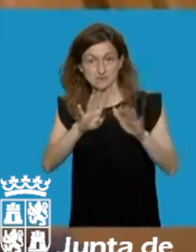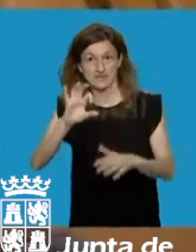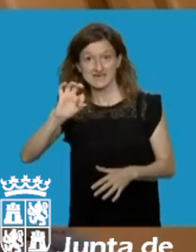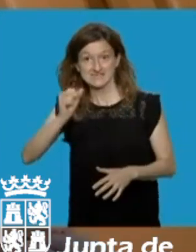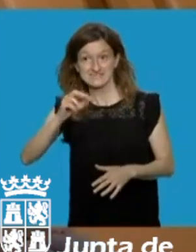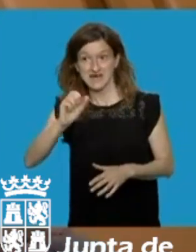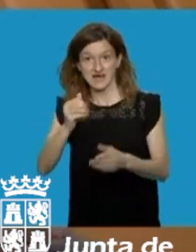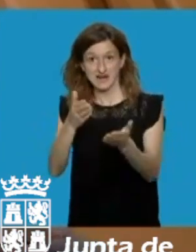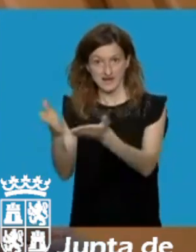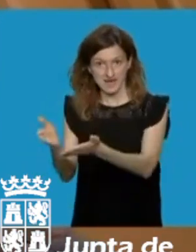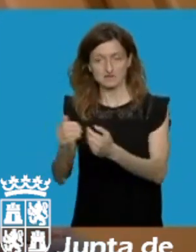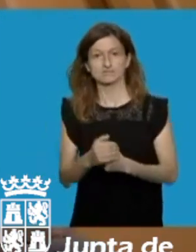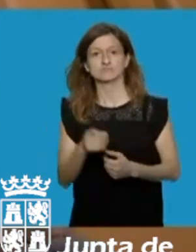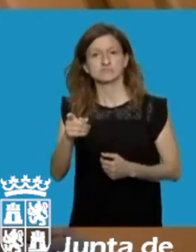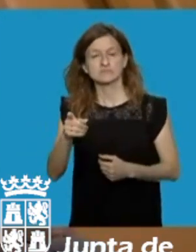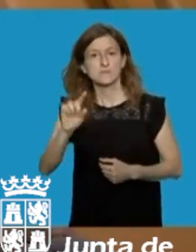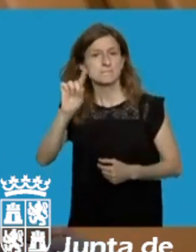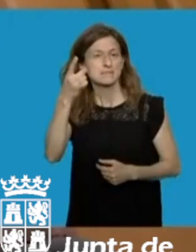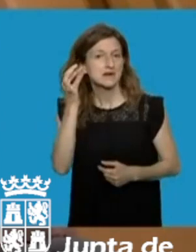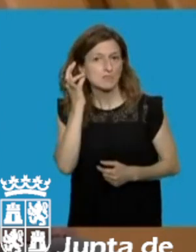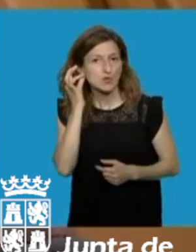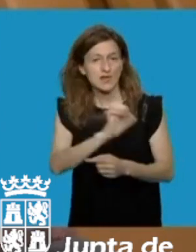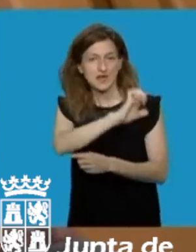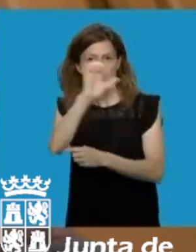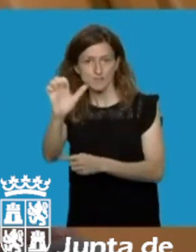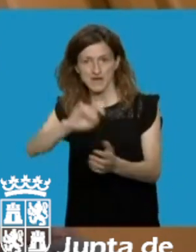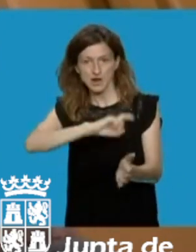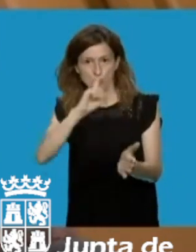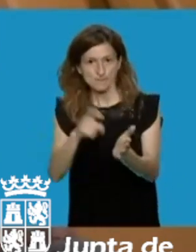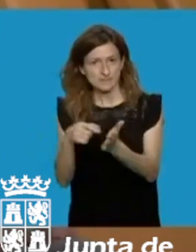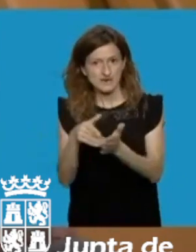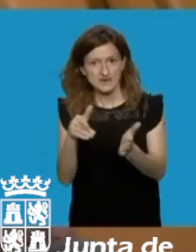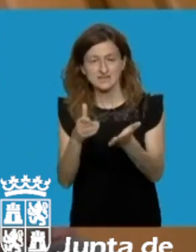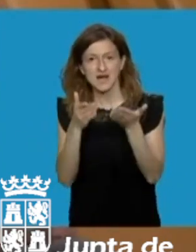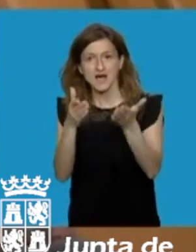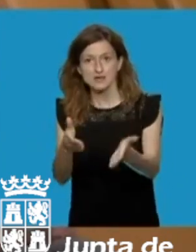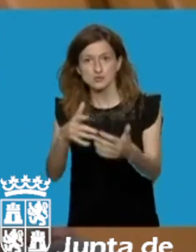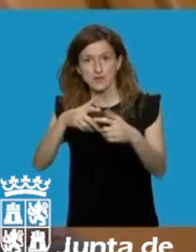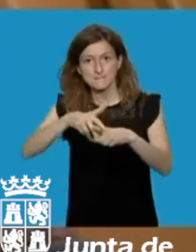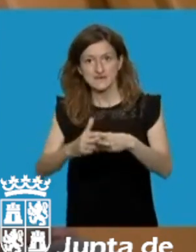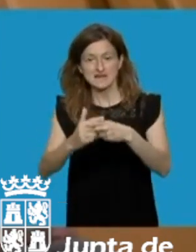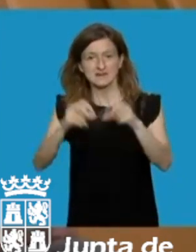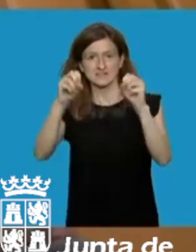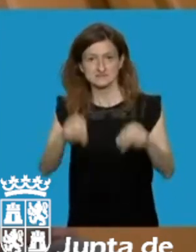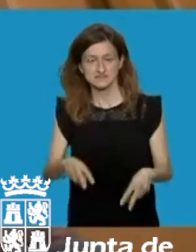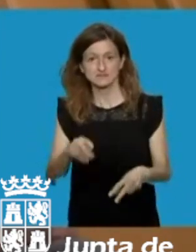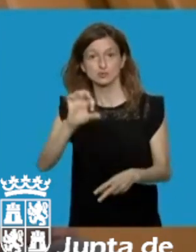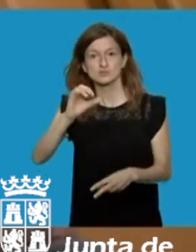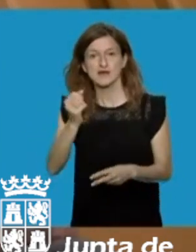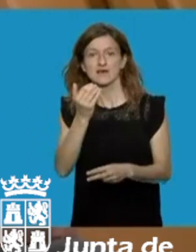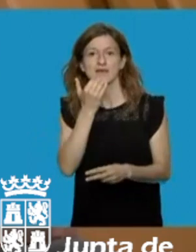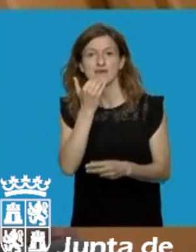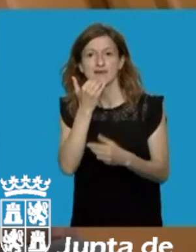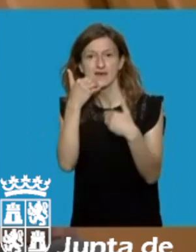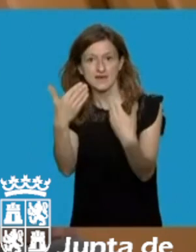1979, Sara ha sido la primera mujer europea en completarla sin recibir asistencia médica. Sara, eres un ejemplo admirable